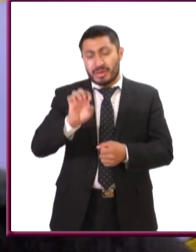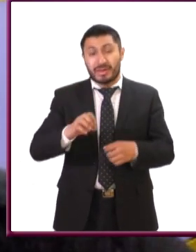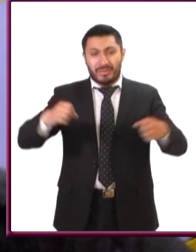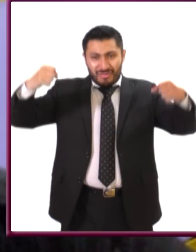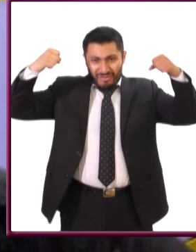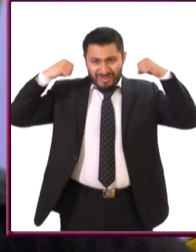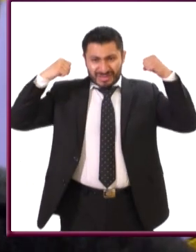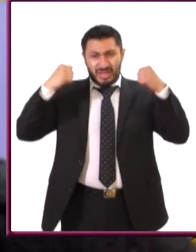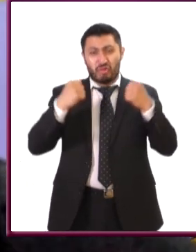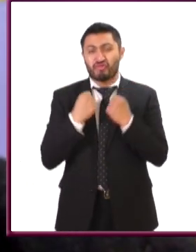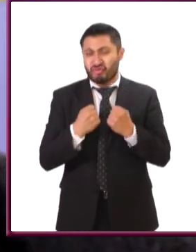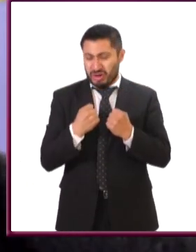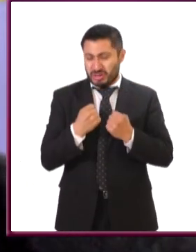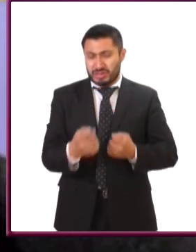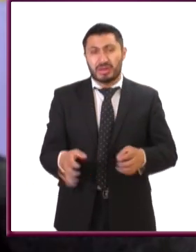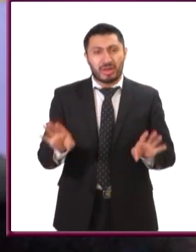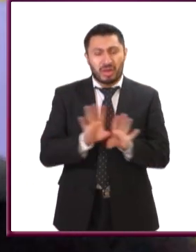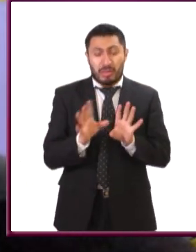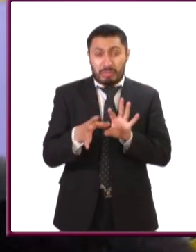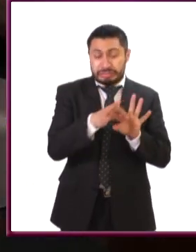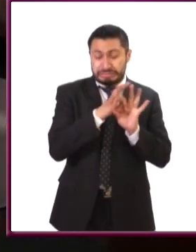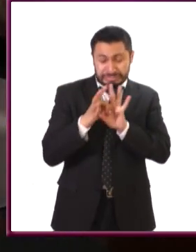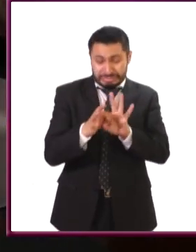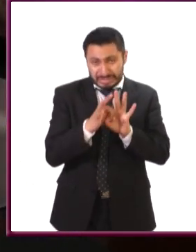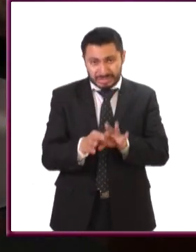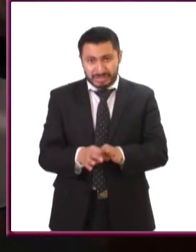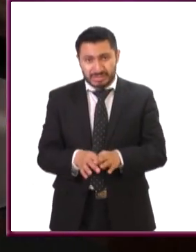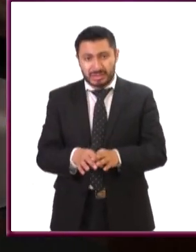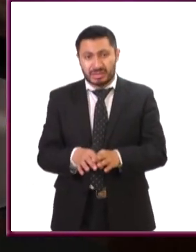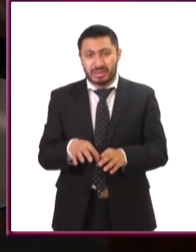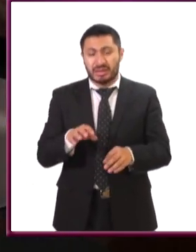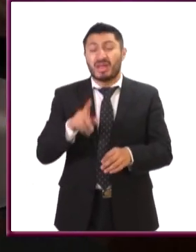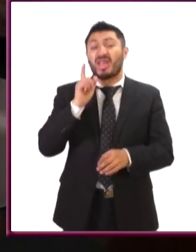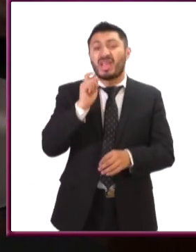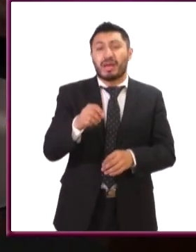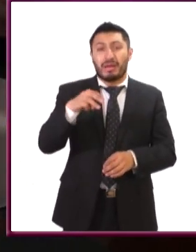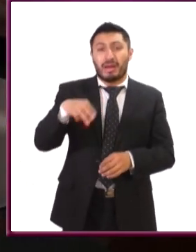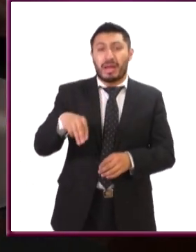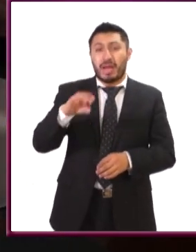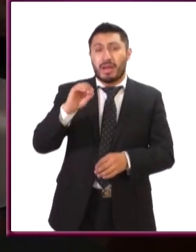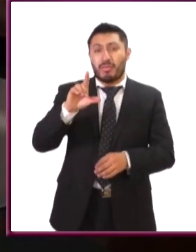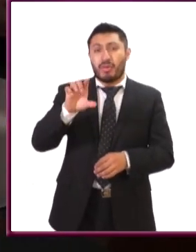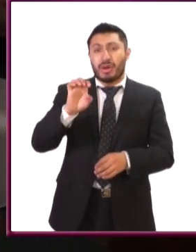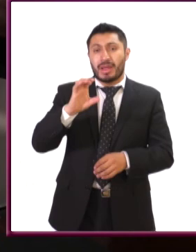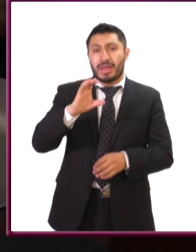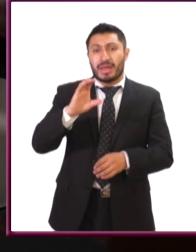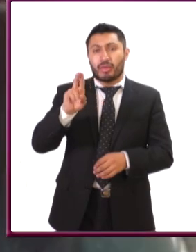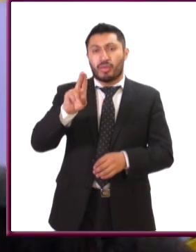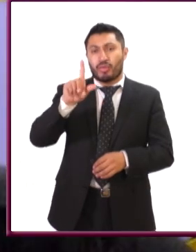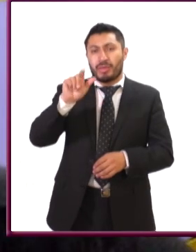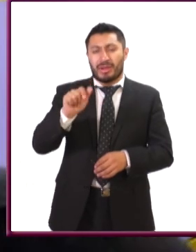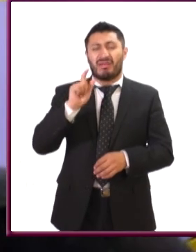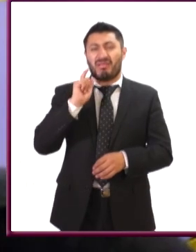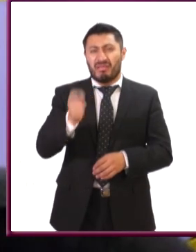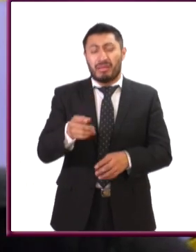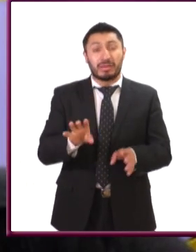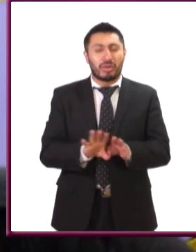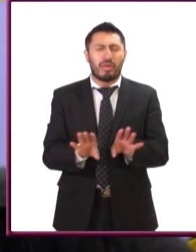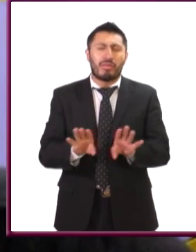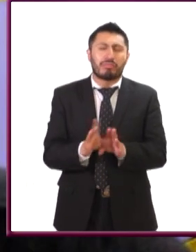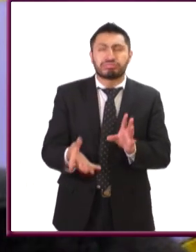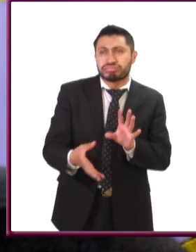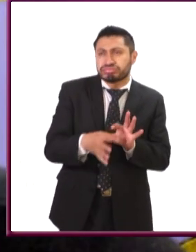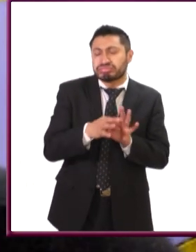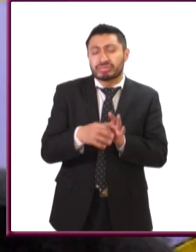estos protones y estos neutrones estén juntos. ¿Y podrías definirnos qué es una molécula? Bueno, una molécula